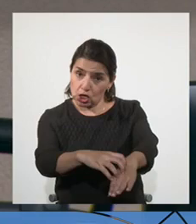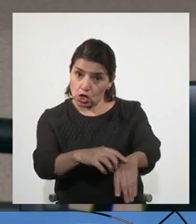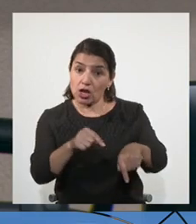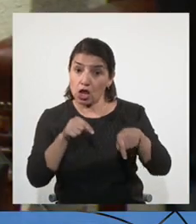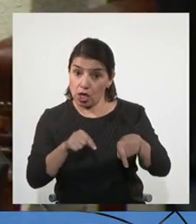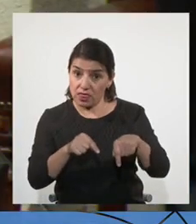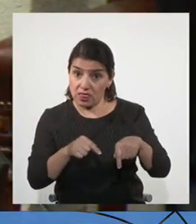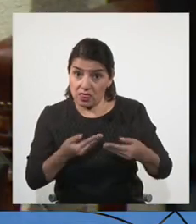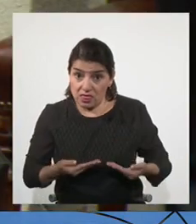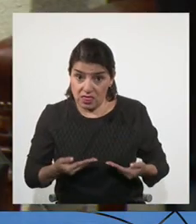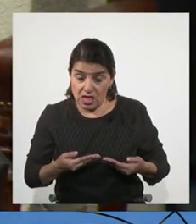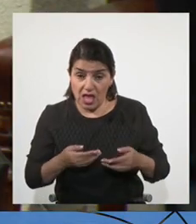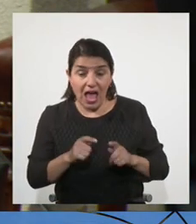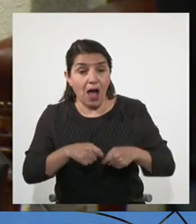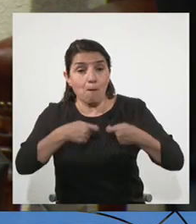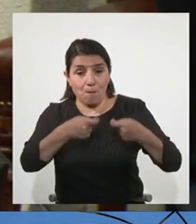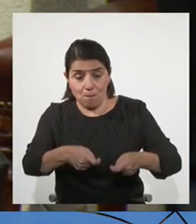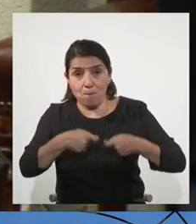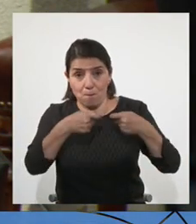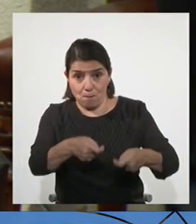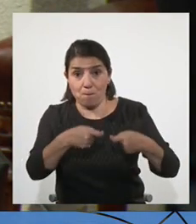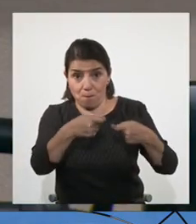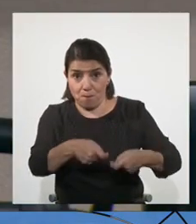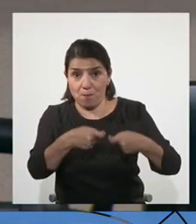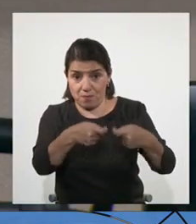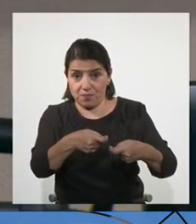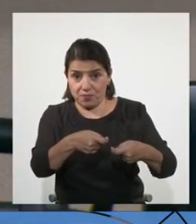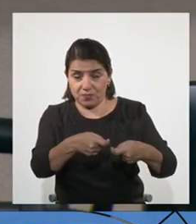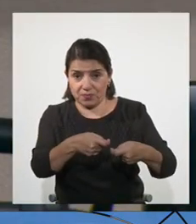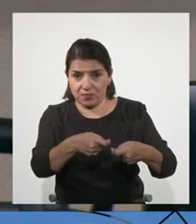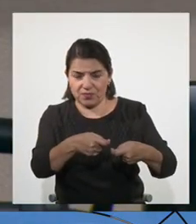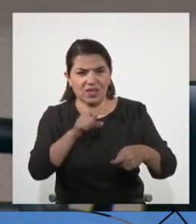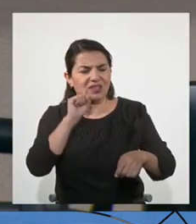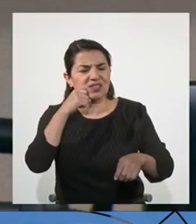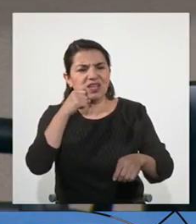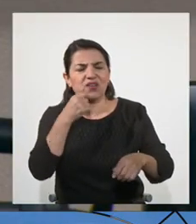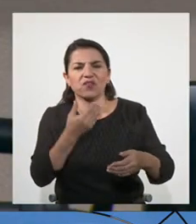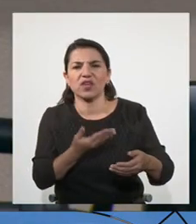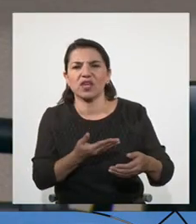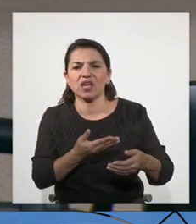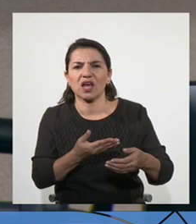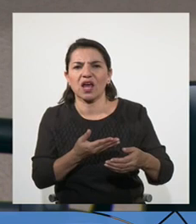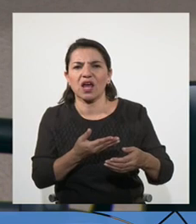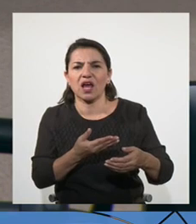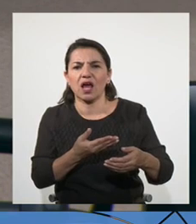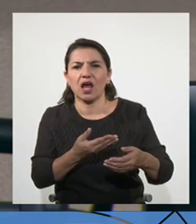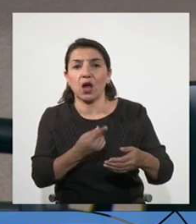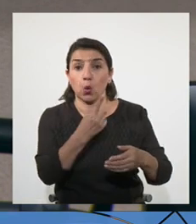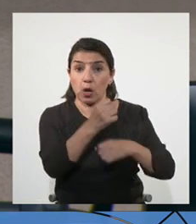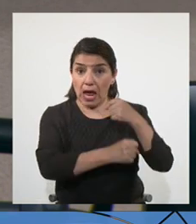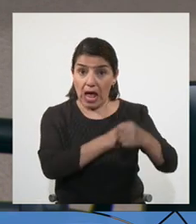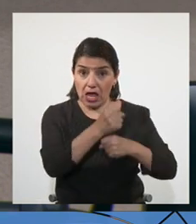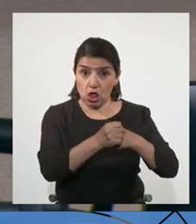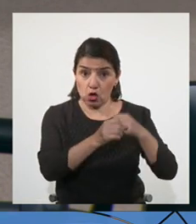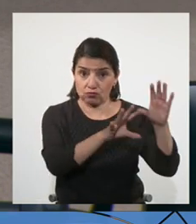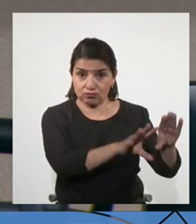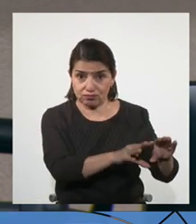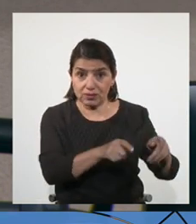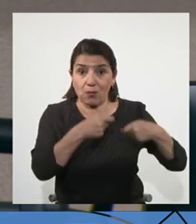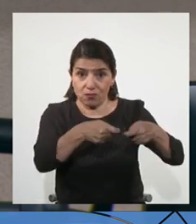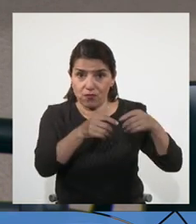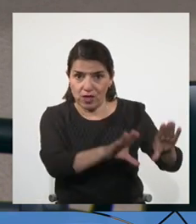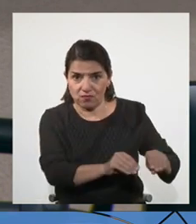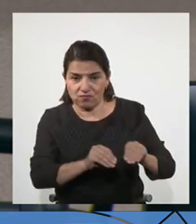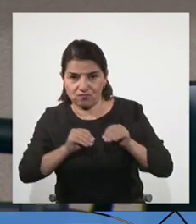inversiones y parte de ese financiamiento de inversiones genera arrastres, ¿no es cierto?, de un año a otro. Si nosotros ocupáramos